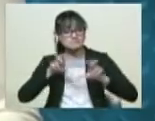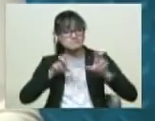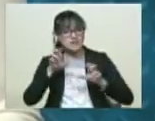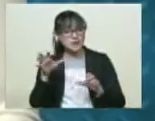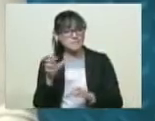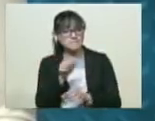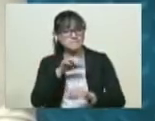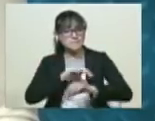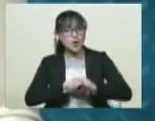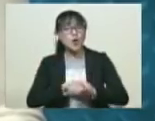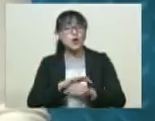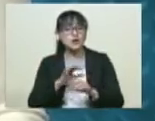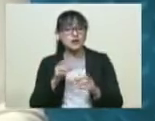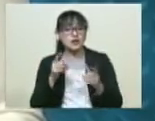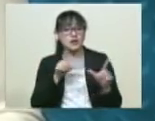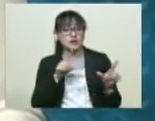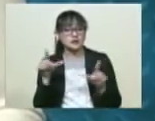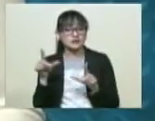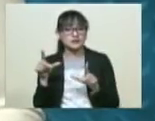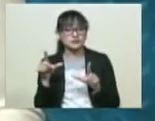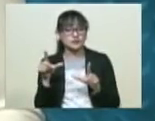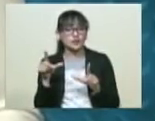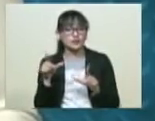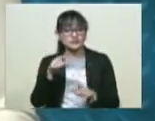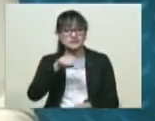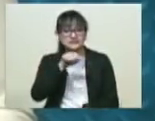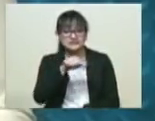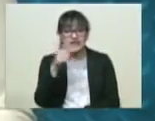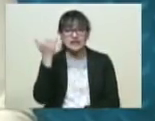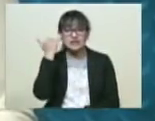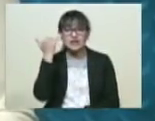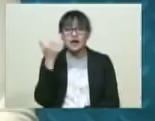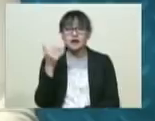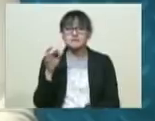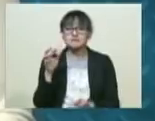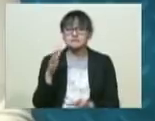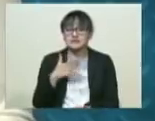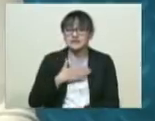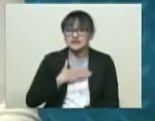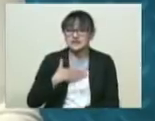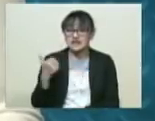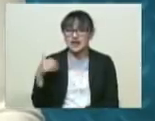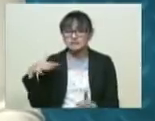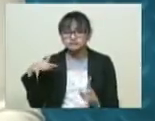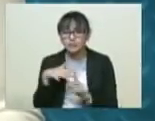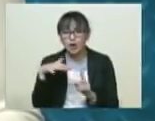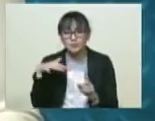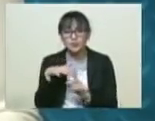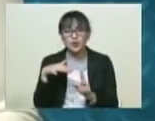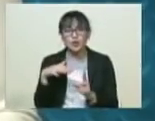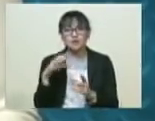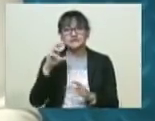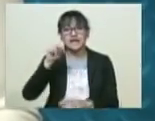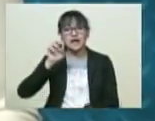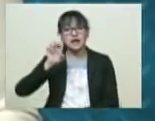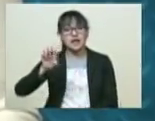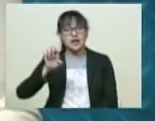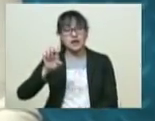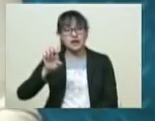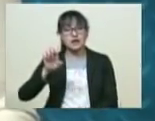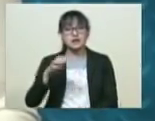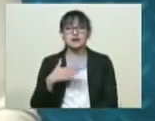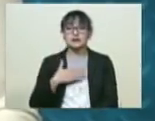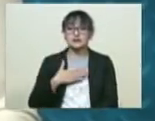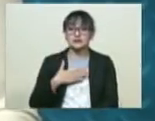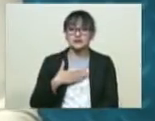justamente han contrarrestado las intenciones. Se planteaba así además atacar las instalaciones como el Consejo Nacional Electoral,